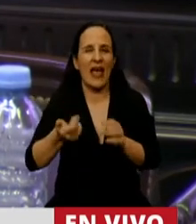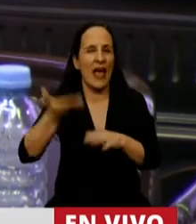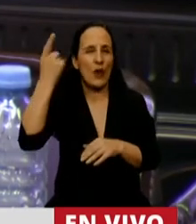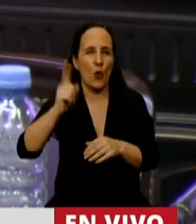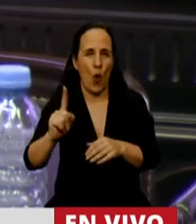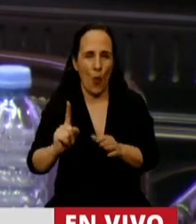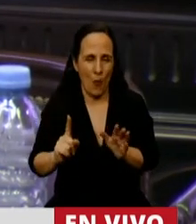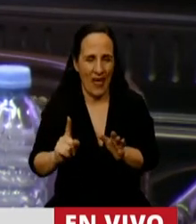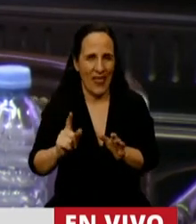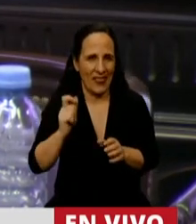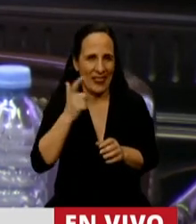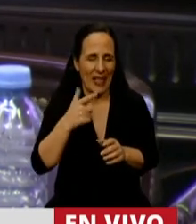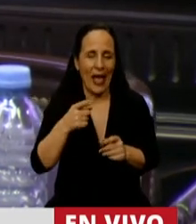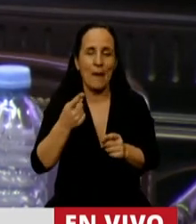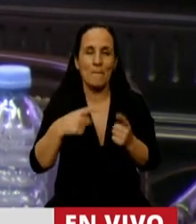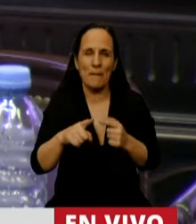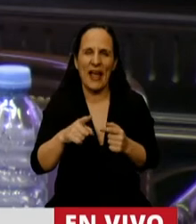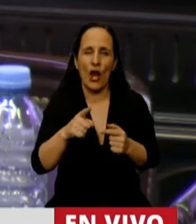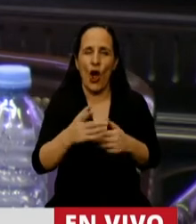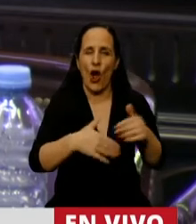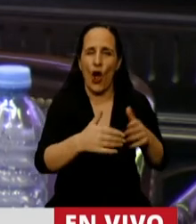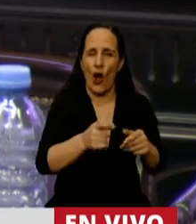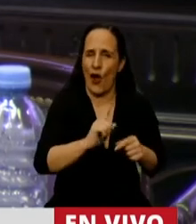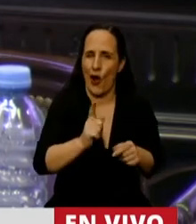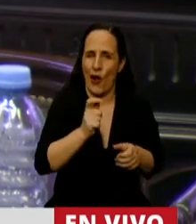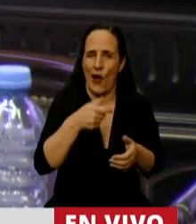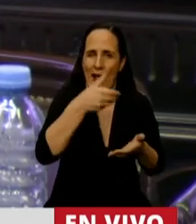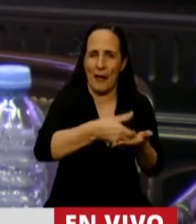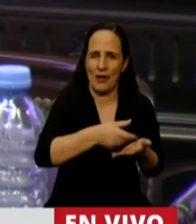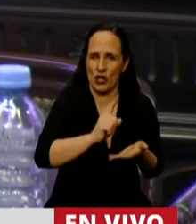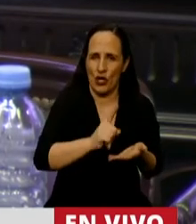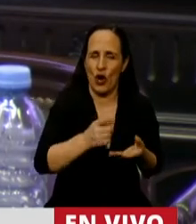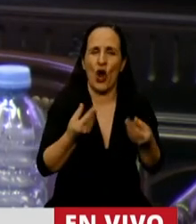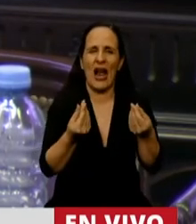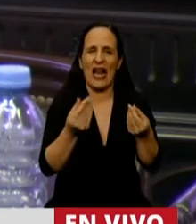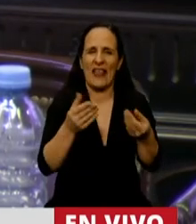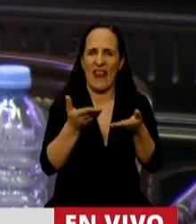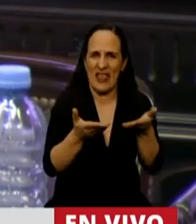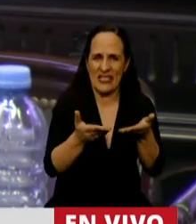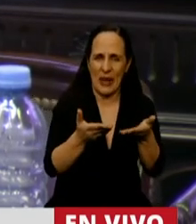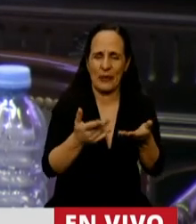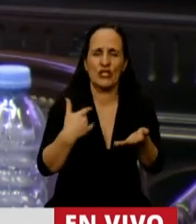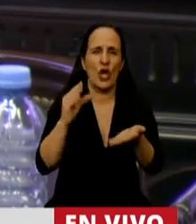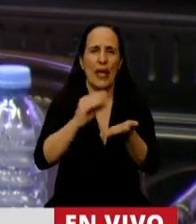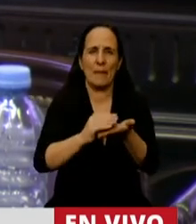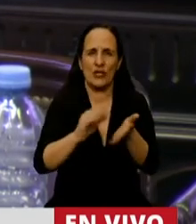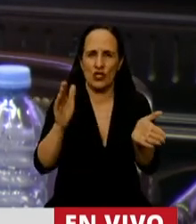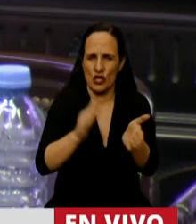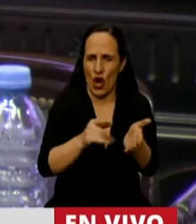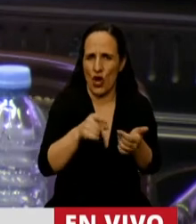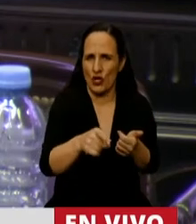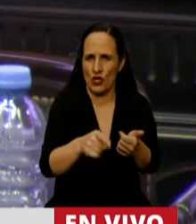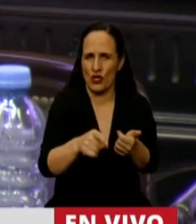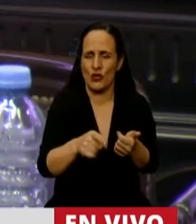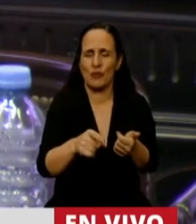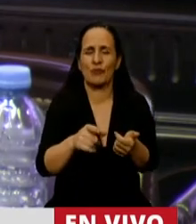significar resignar la infraestructura energética de nuestro país la calidad de servicios las inversiones y la posibilidad de nuevas genera de